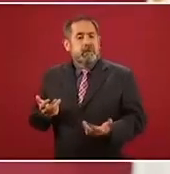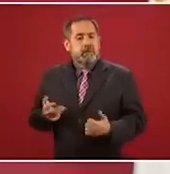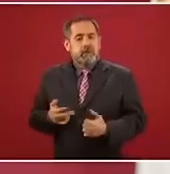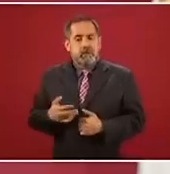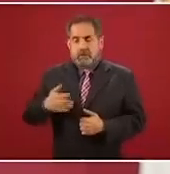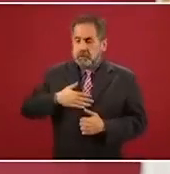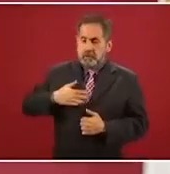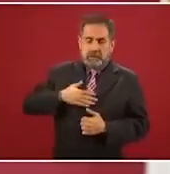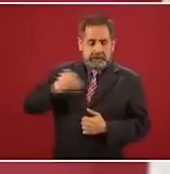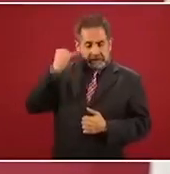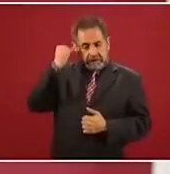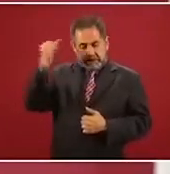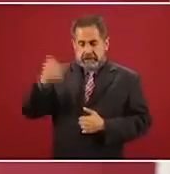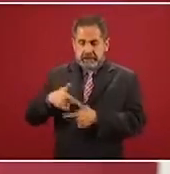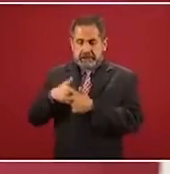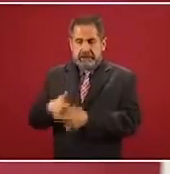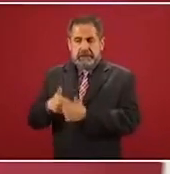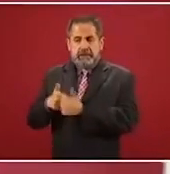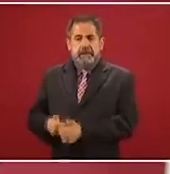nuestra postura,